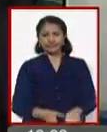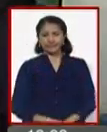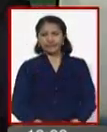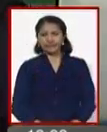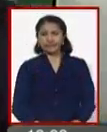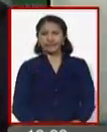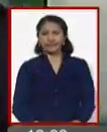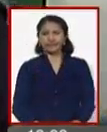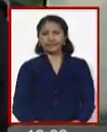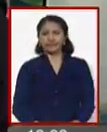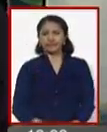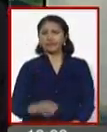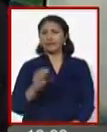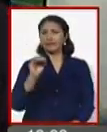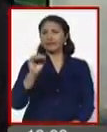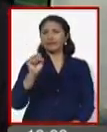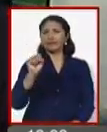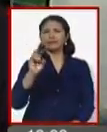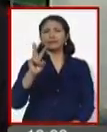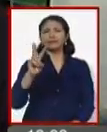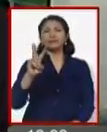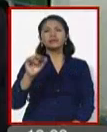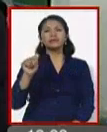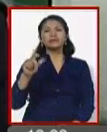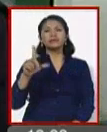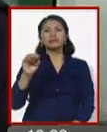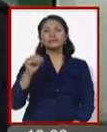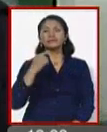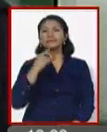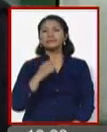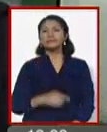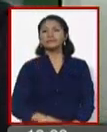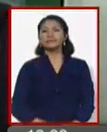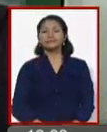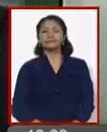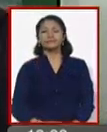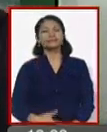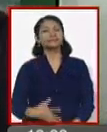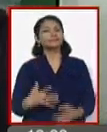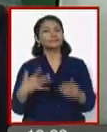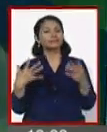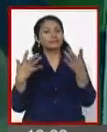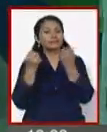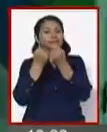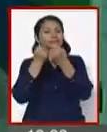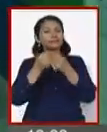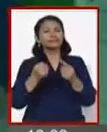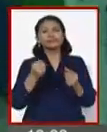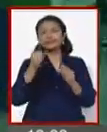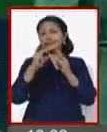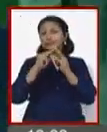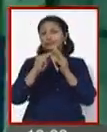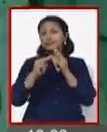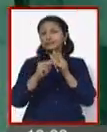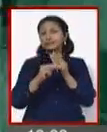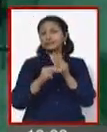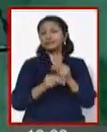vida. Osvaldo Reddy Goitia Claro ha sido atropellado por un